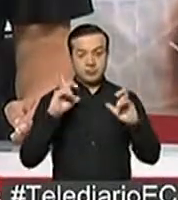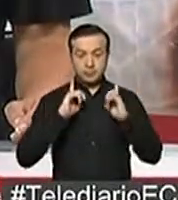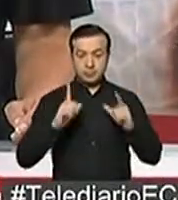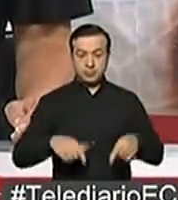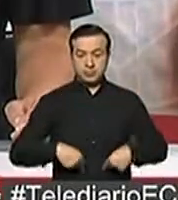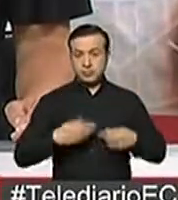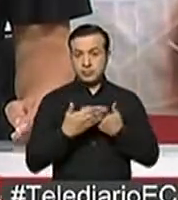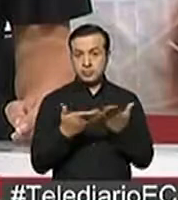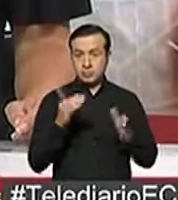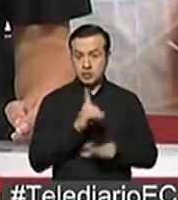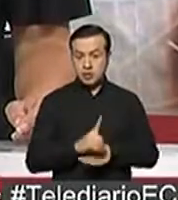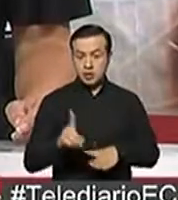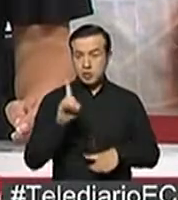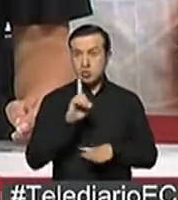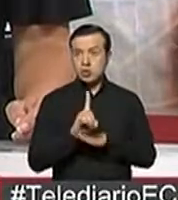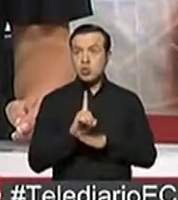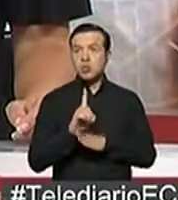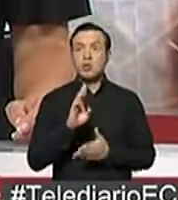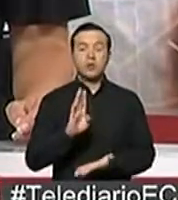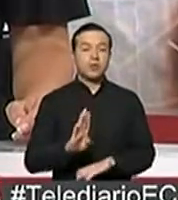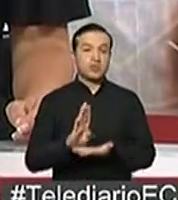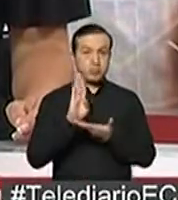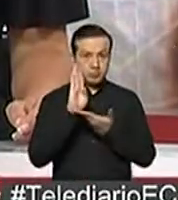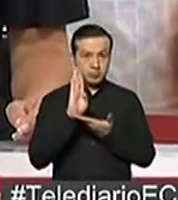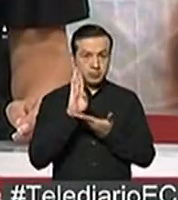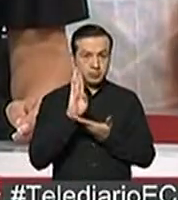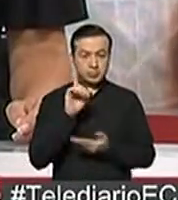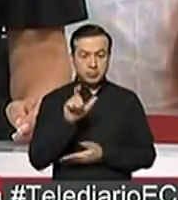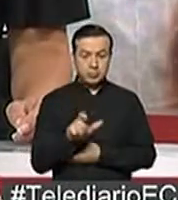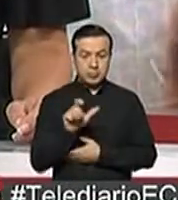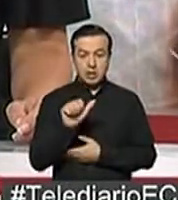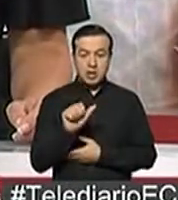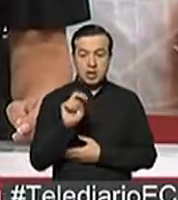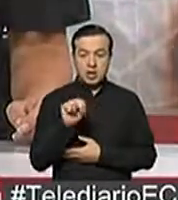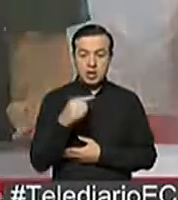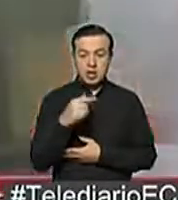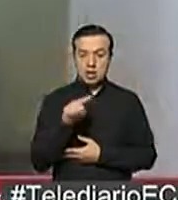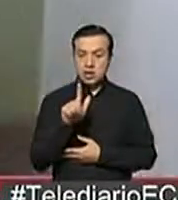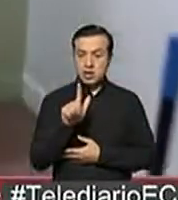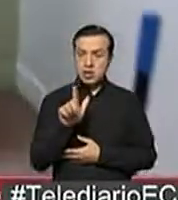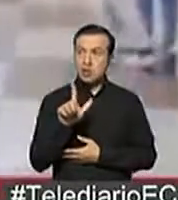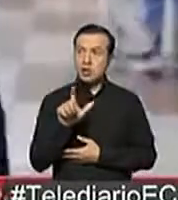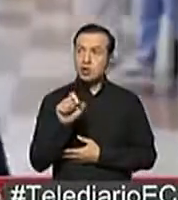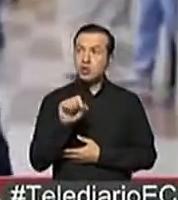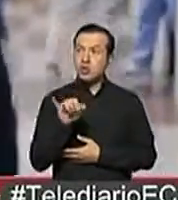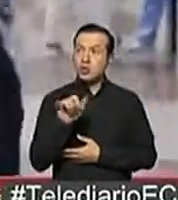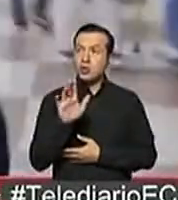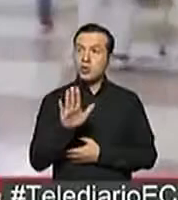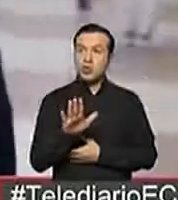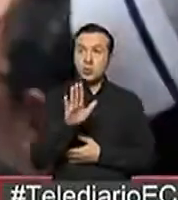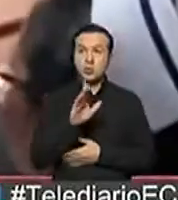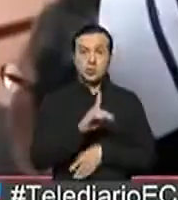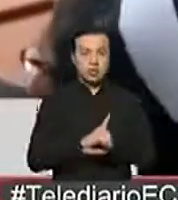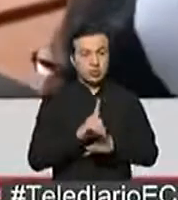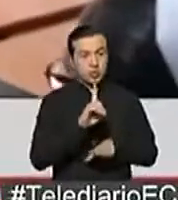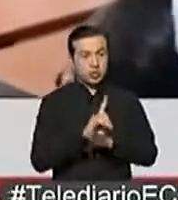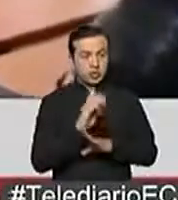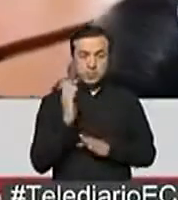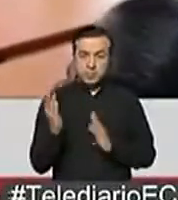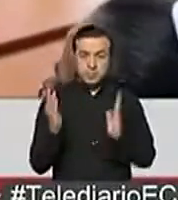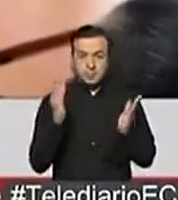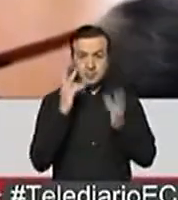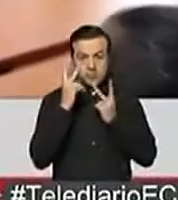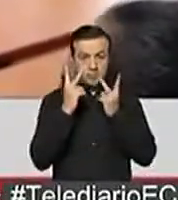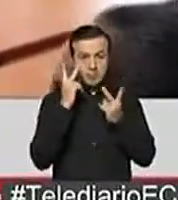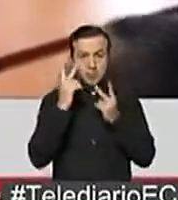salud. El director general del Instituto Ecuatoriano de Seguridad Social, Ángel Loja, y el director provincial de la institución, Abraham Bedrán, visitaron